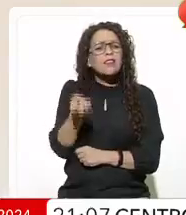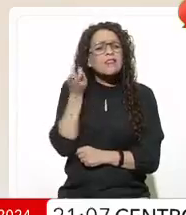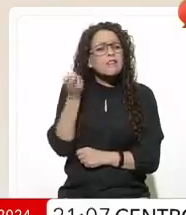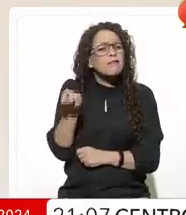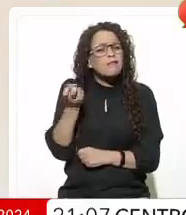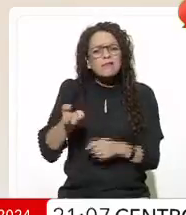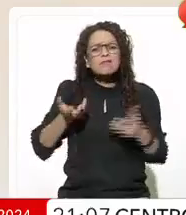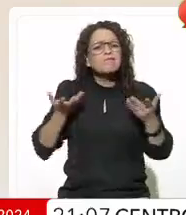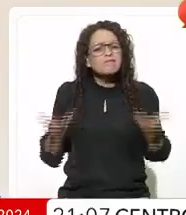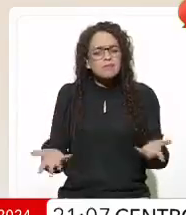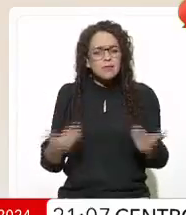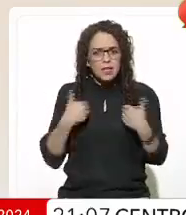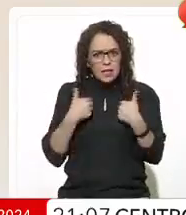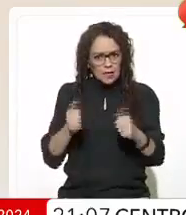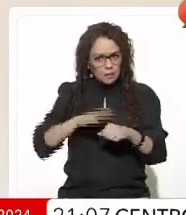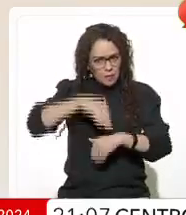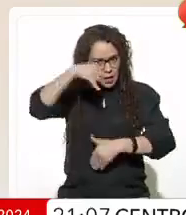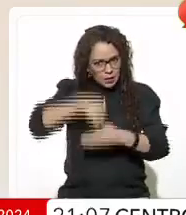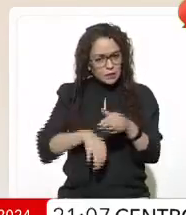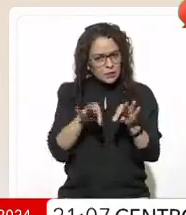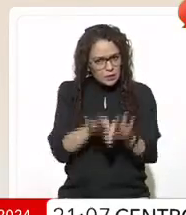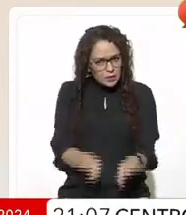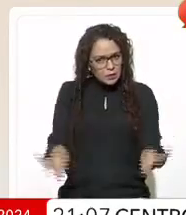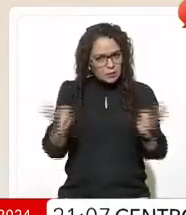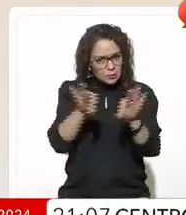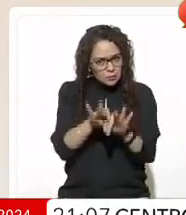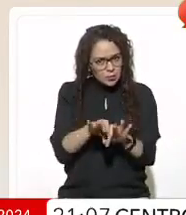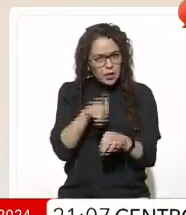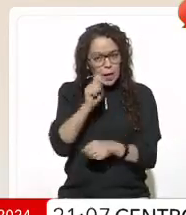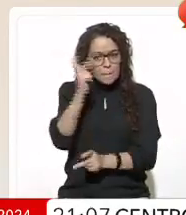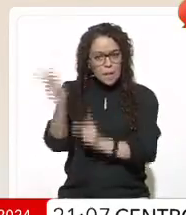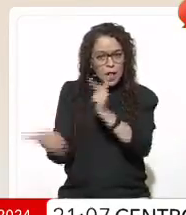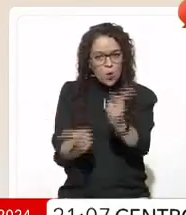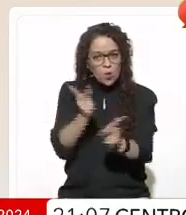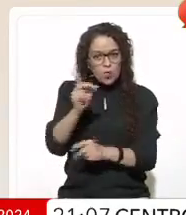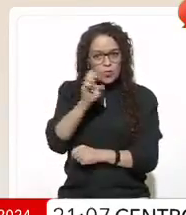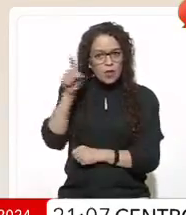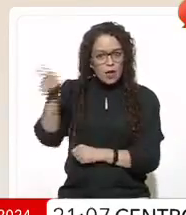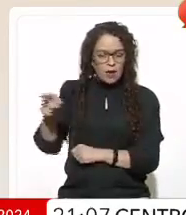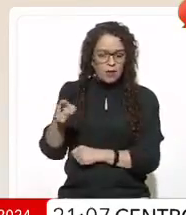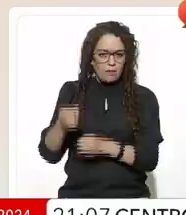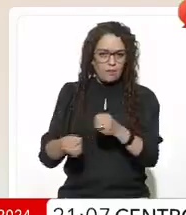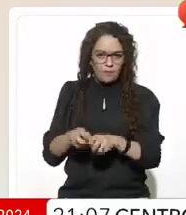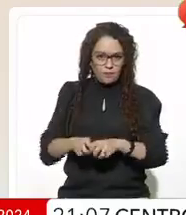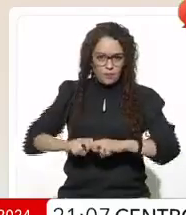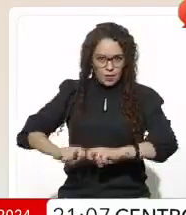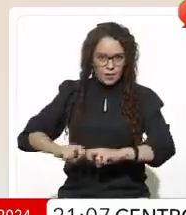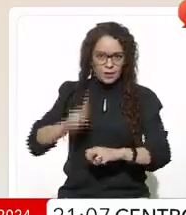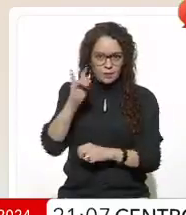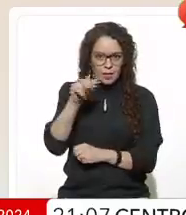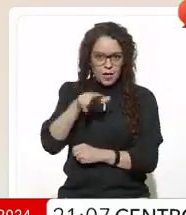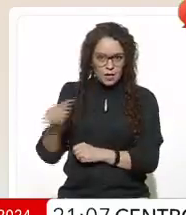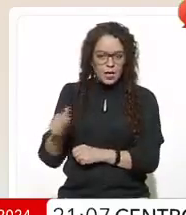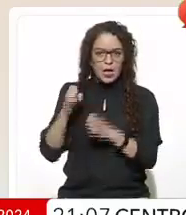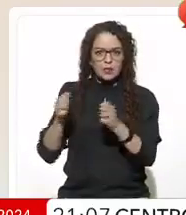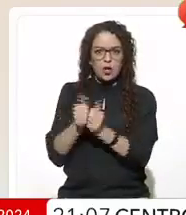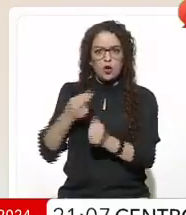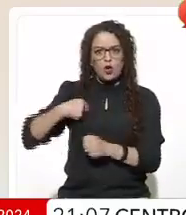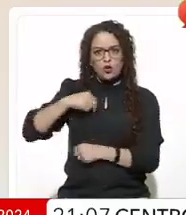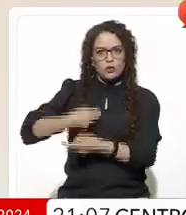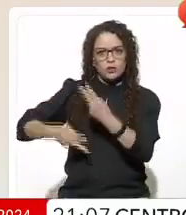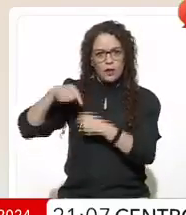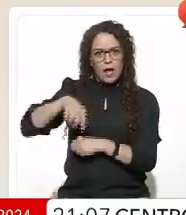para hablar, para entender un poco más sobre este llamado a consultas de la ministra presidenta Norma Piña. Se encuentra con nosotros Andrés García Reper. Él